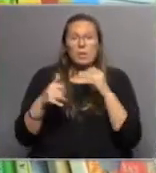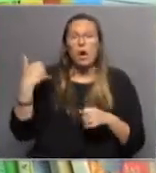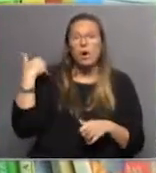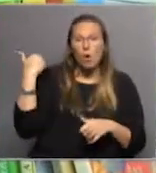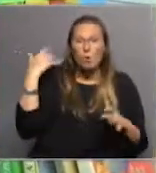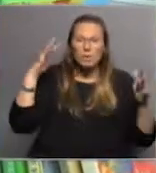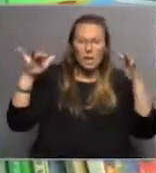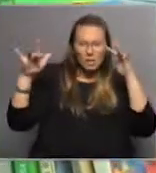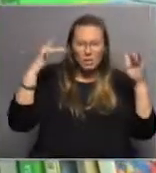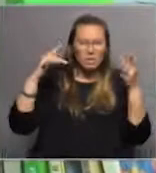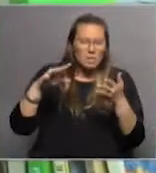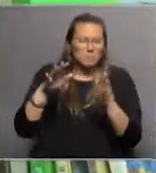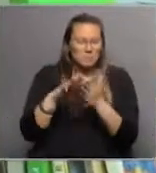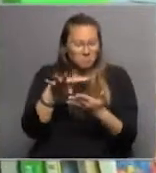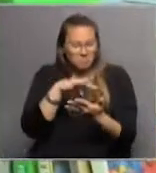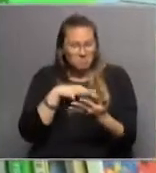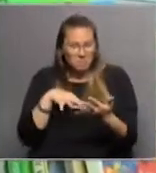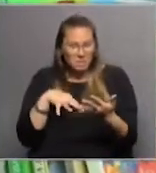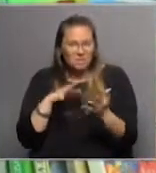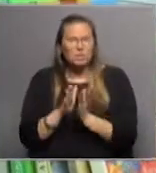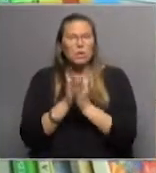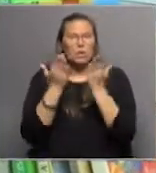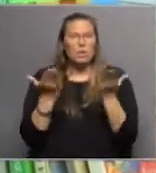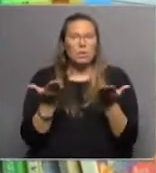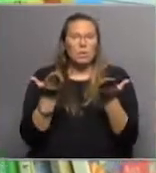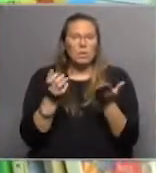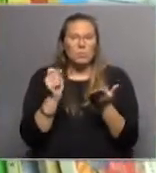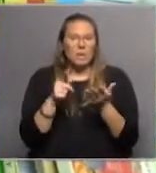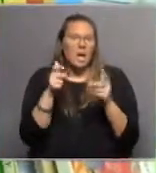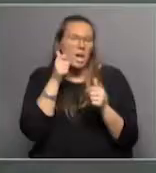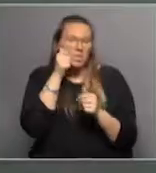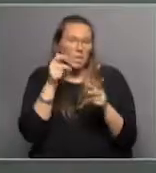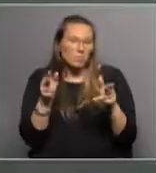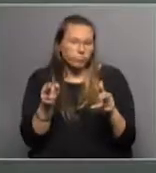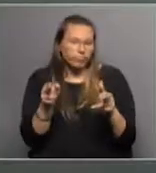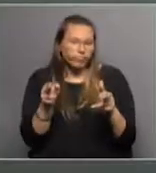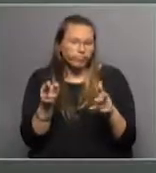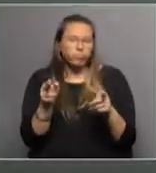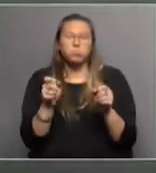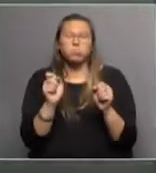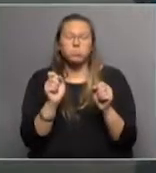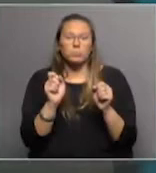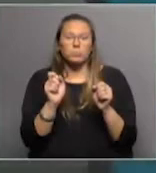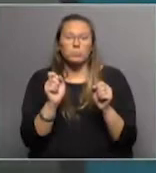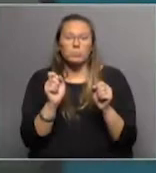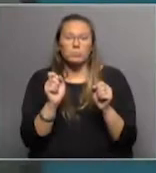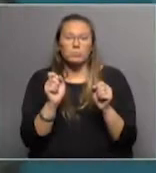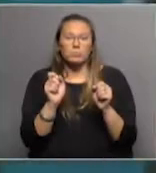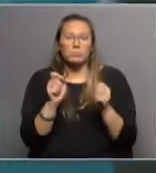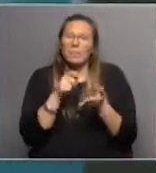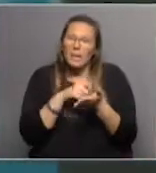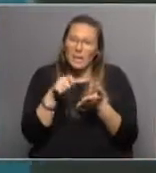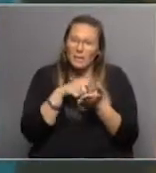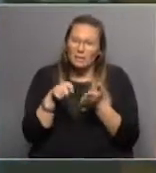juvenil, adolescente, que está leyendo y está buscando libros para esas edades. Toda lo que es las